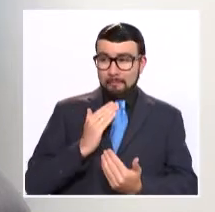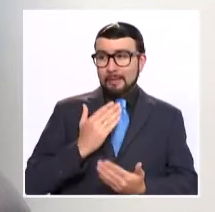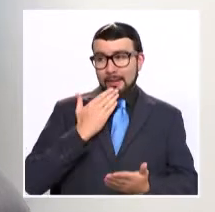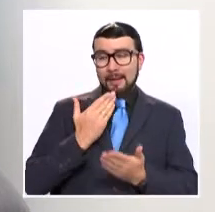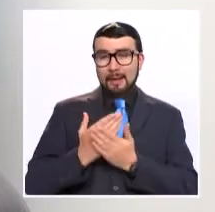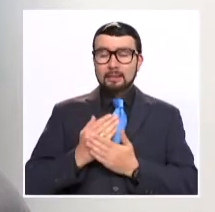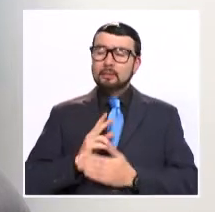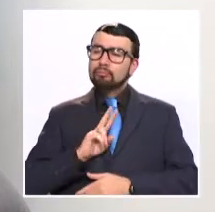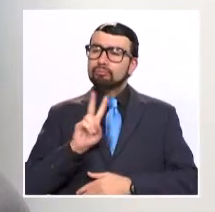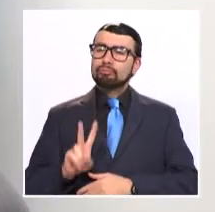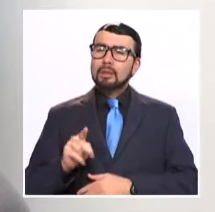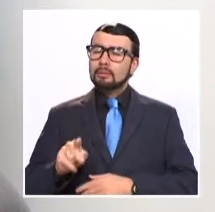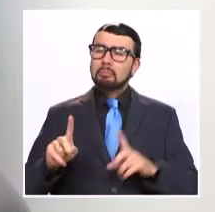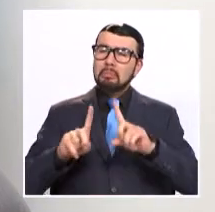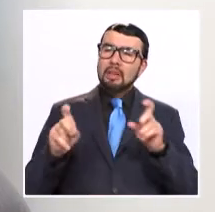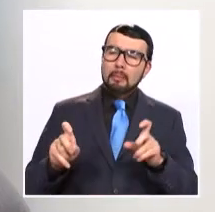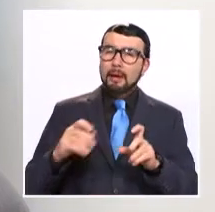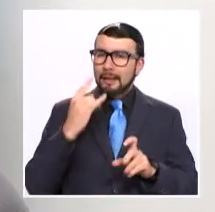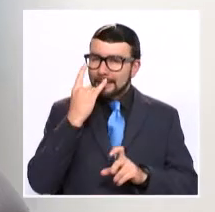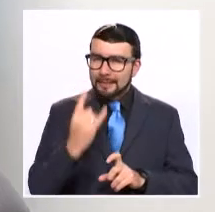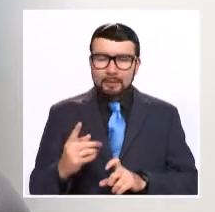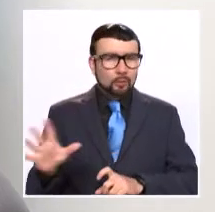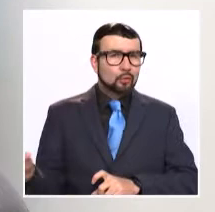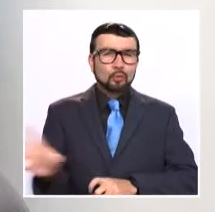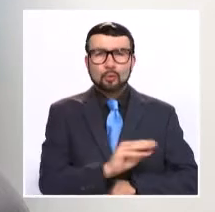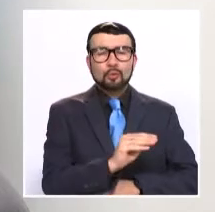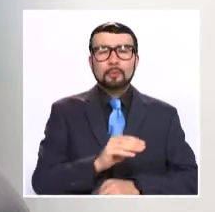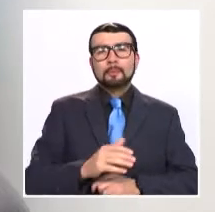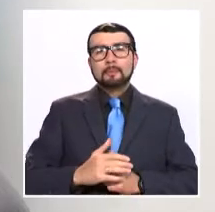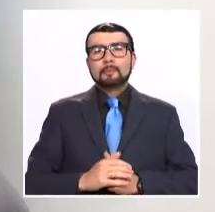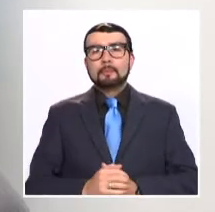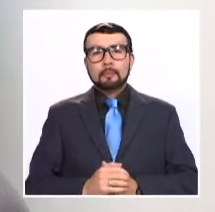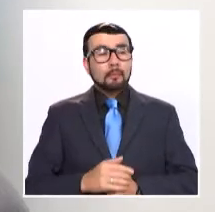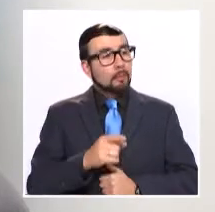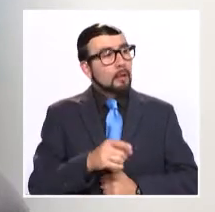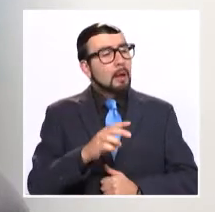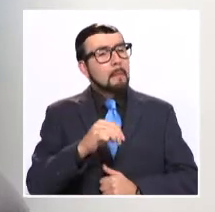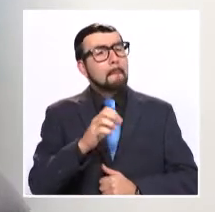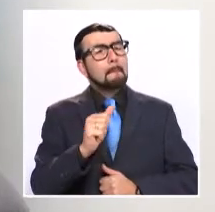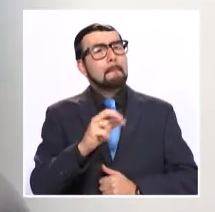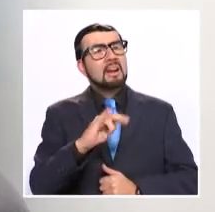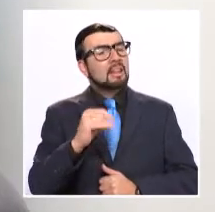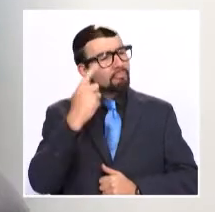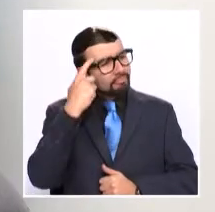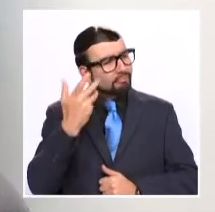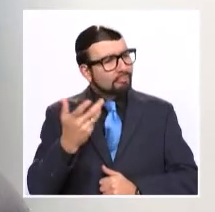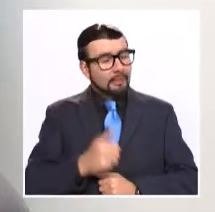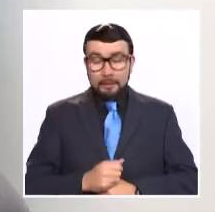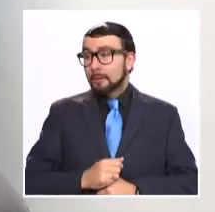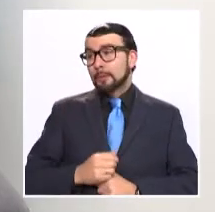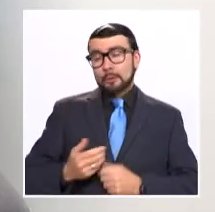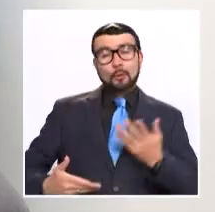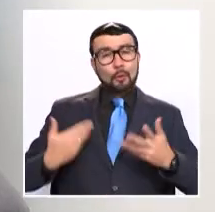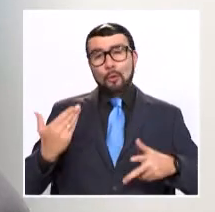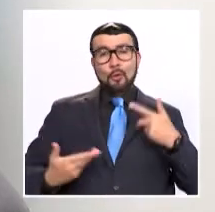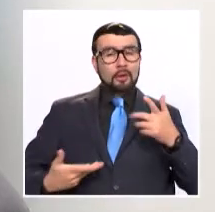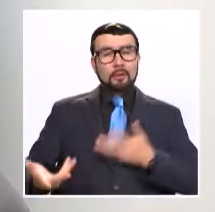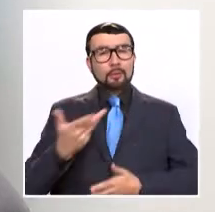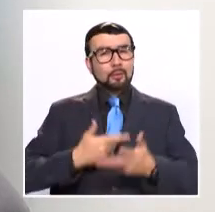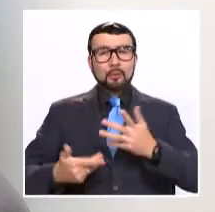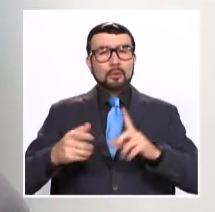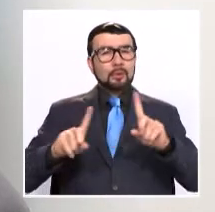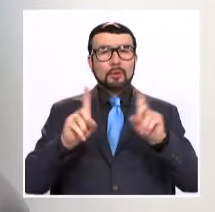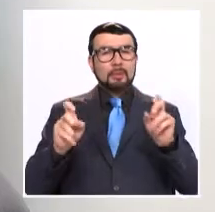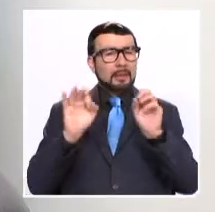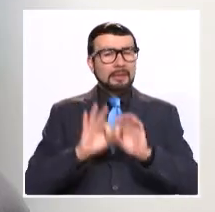para hablar de estos temas de interés para todos ustedes. María Teresa. Muchísimas gracias, doctor. Encantada de poder compartir un tema tan